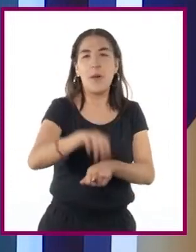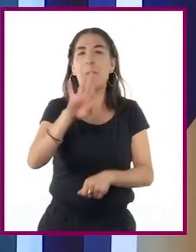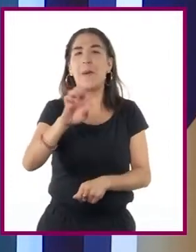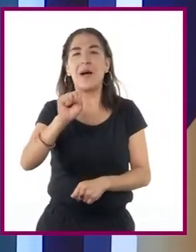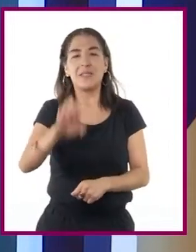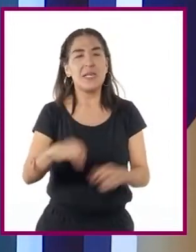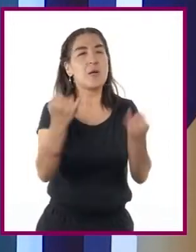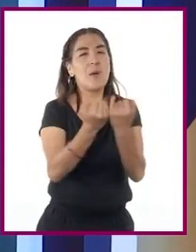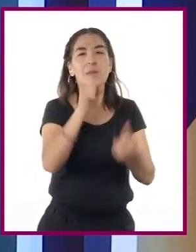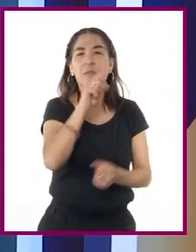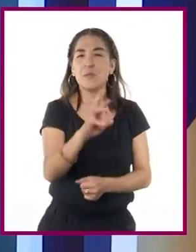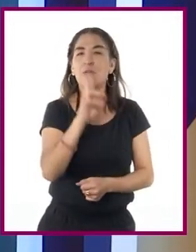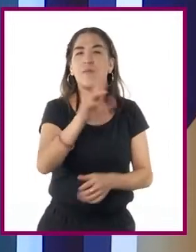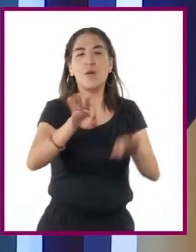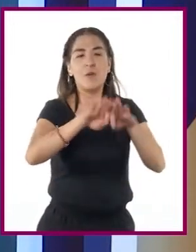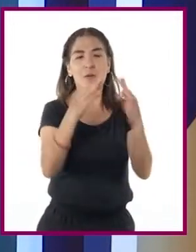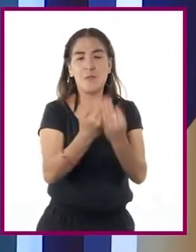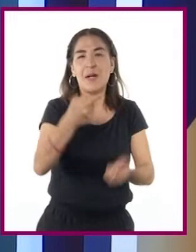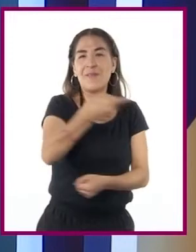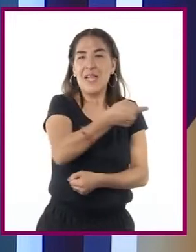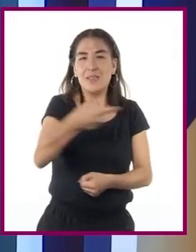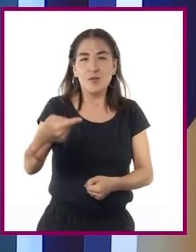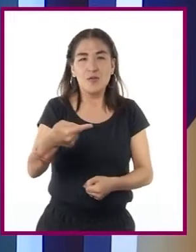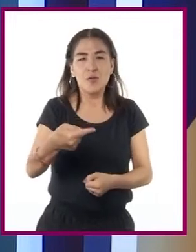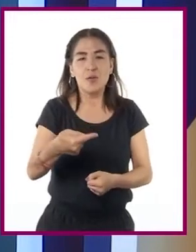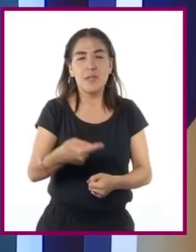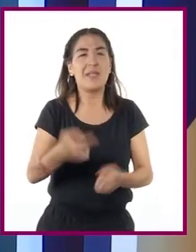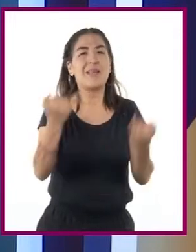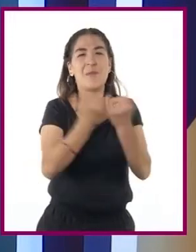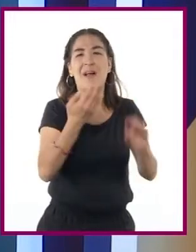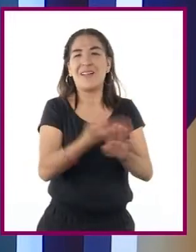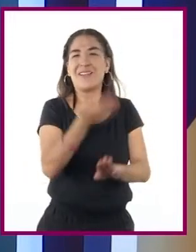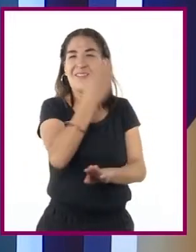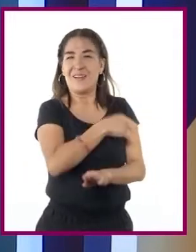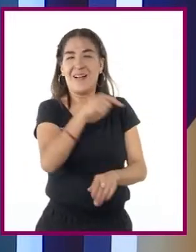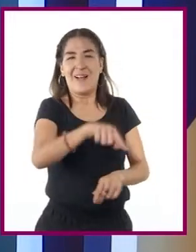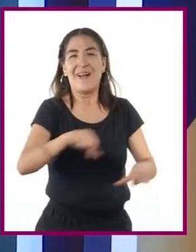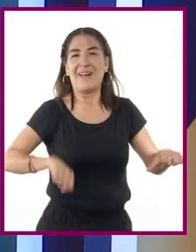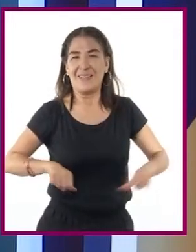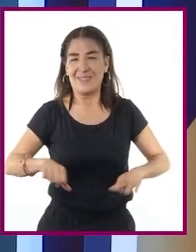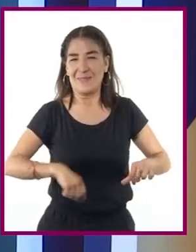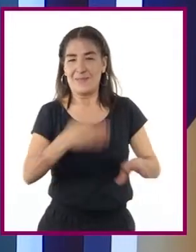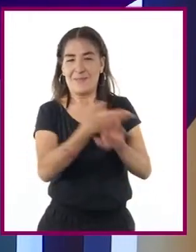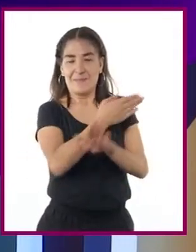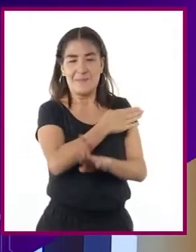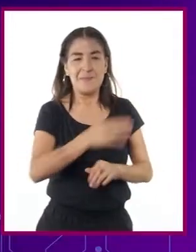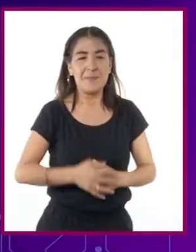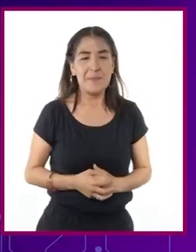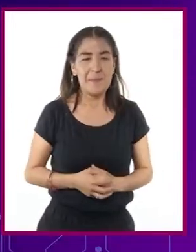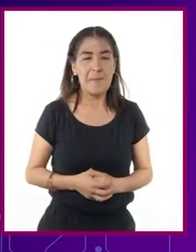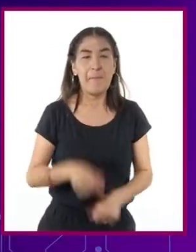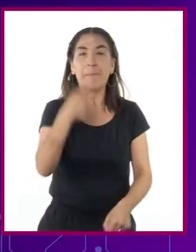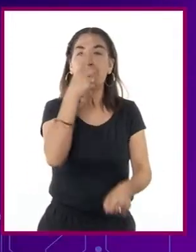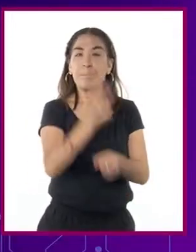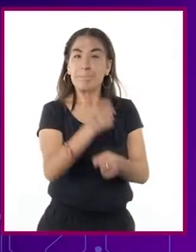como el resultado en forma de fracción unitaria, como en el ejercicio de la actividad anterior. Primero, se calcula